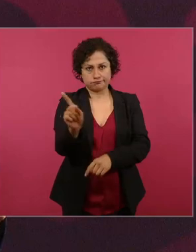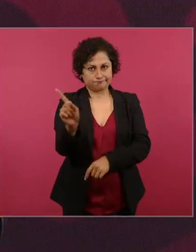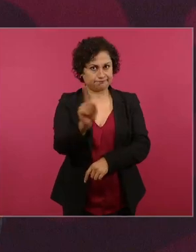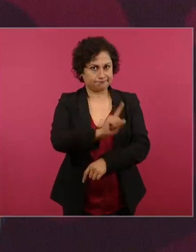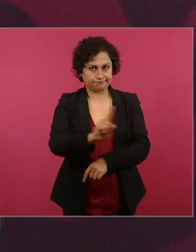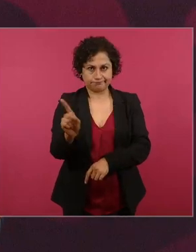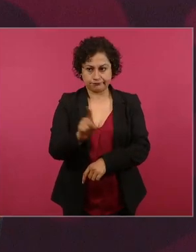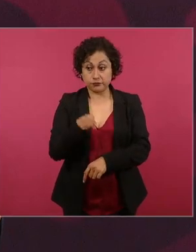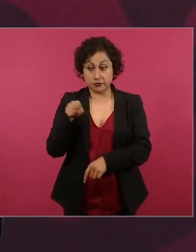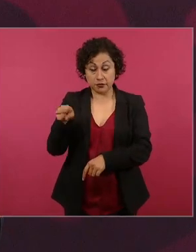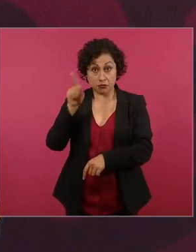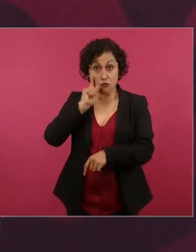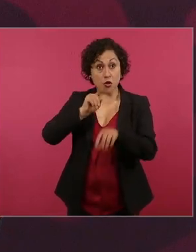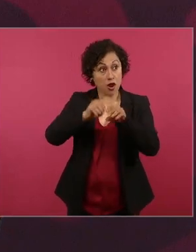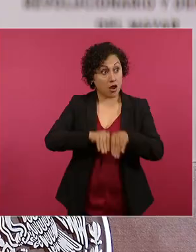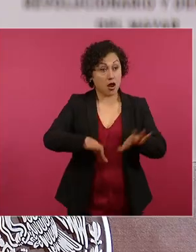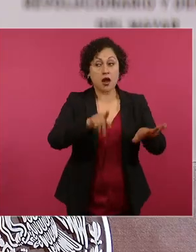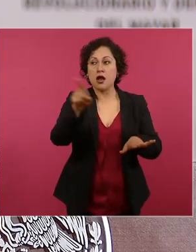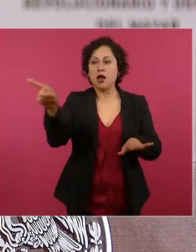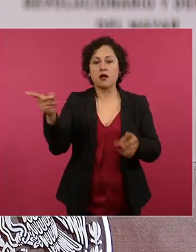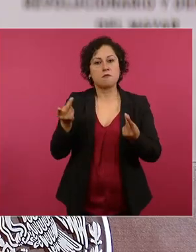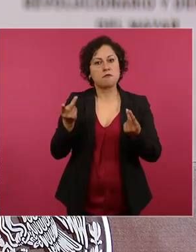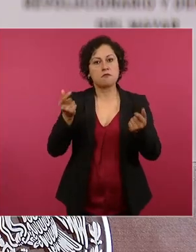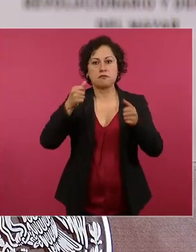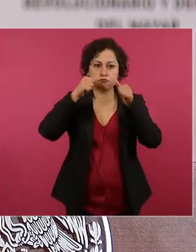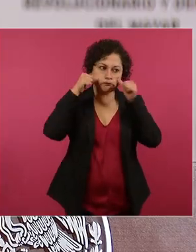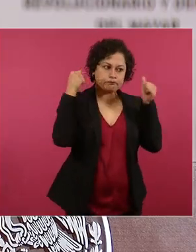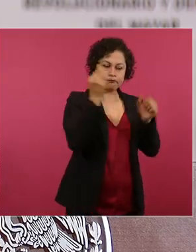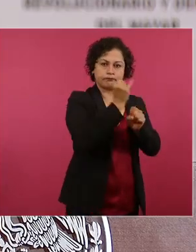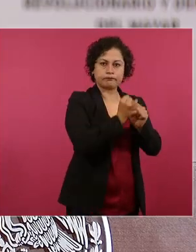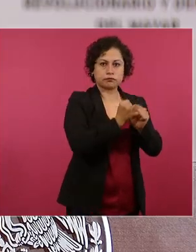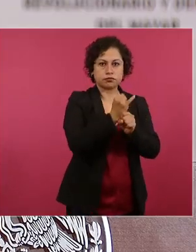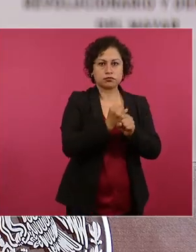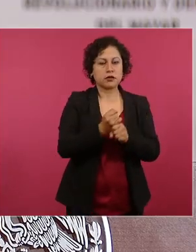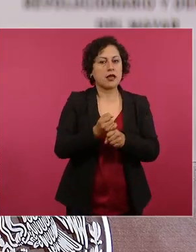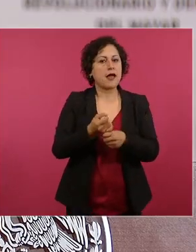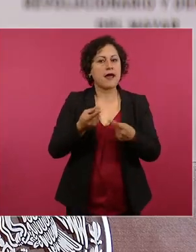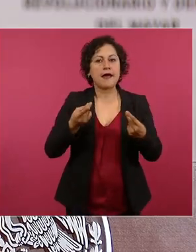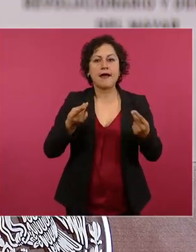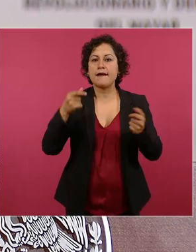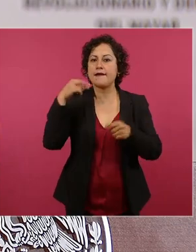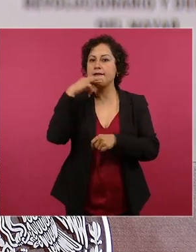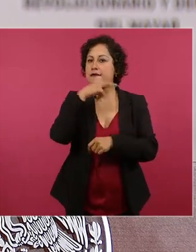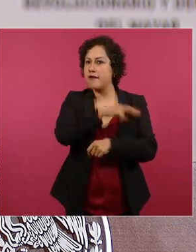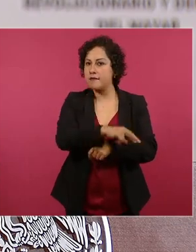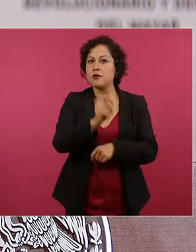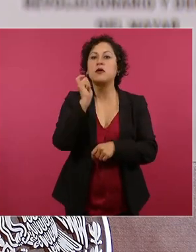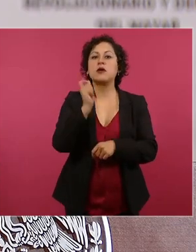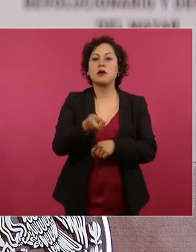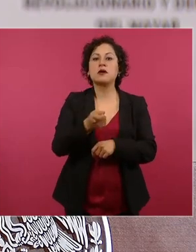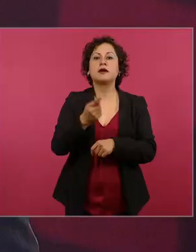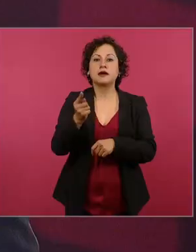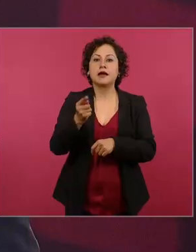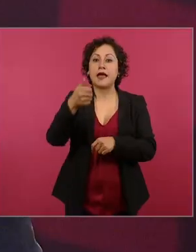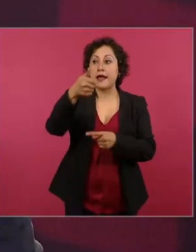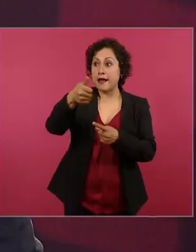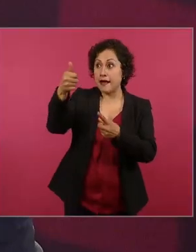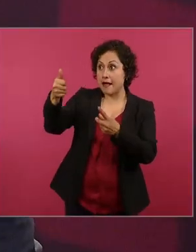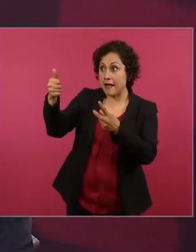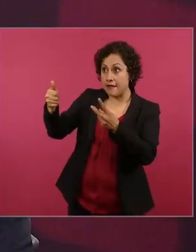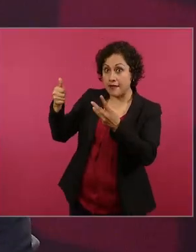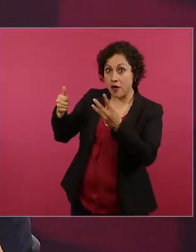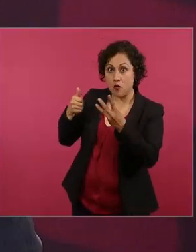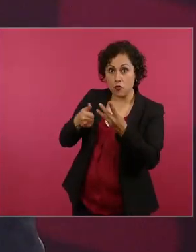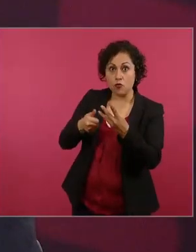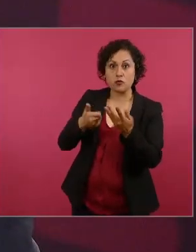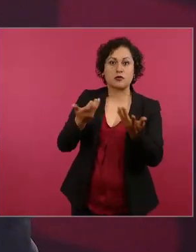que inmediatamente actuó. Eso es muy importante. No solo se fue rápido en cada uno de los puntos, sino para